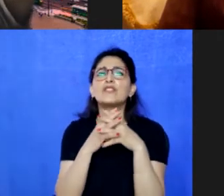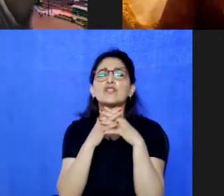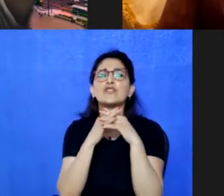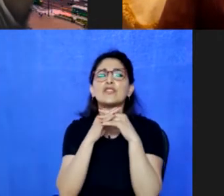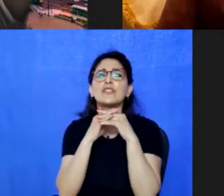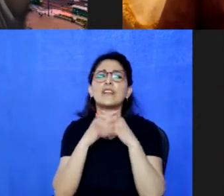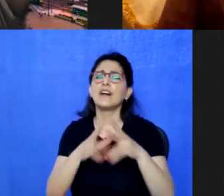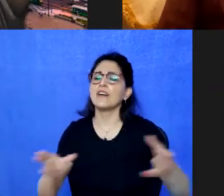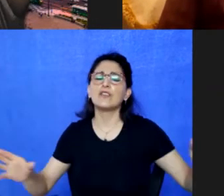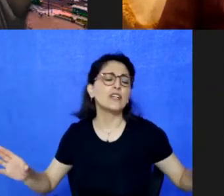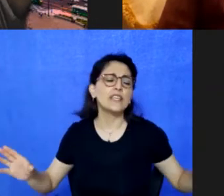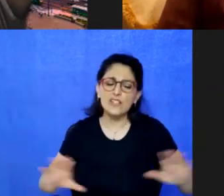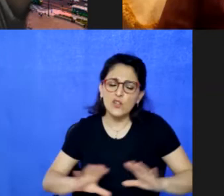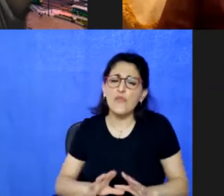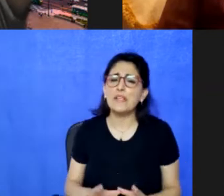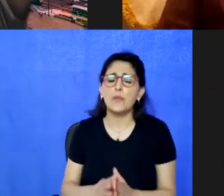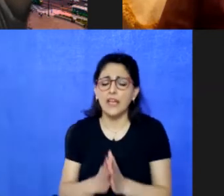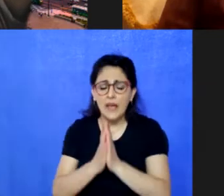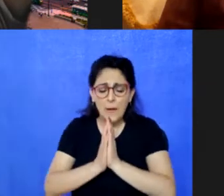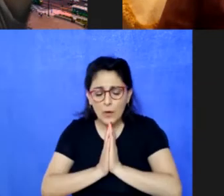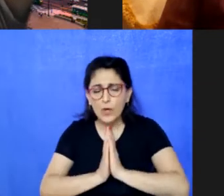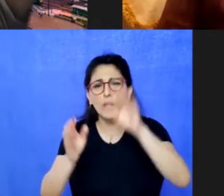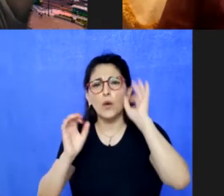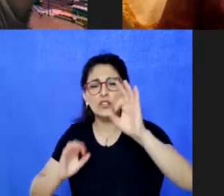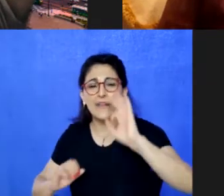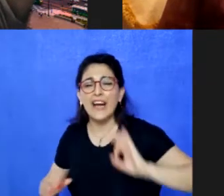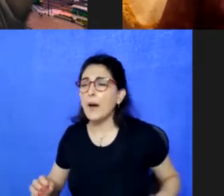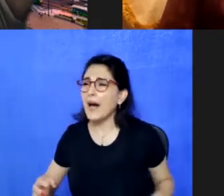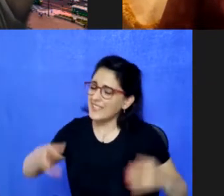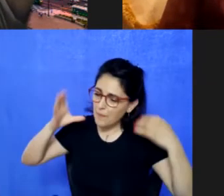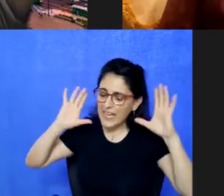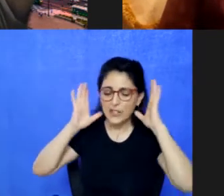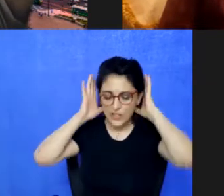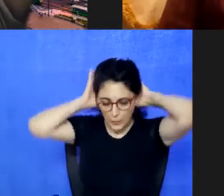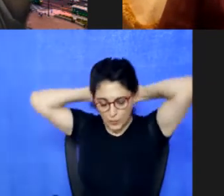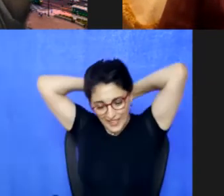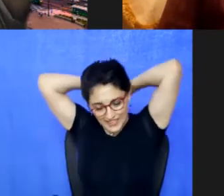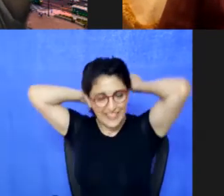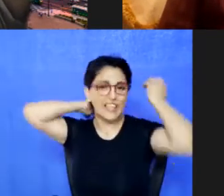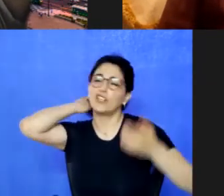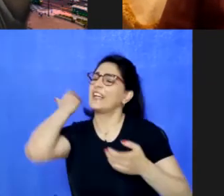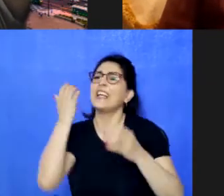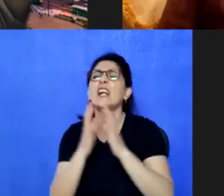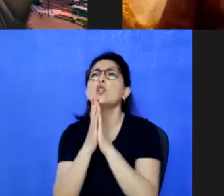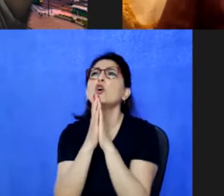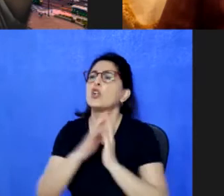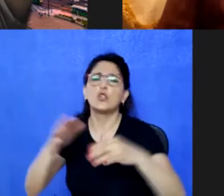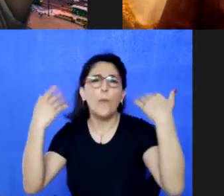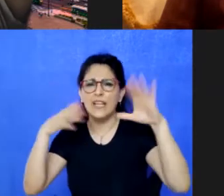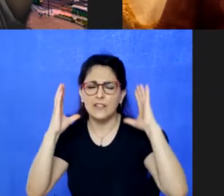viajar. Claro, no, eso es difícil, porque me acuerdo que cuando trabajaba hace 1000 años en la Mutual del diario Clarín,